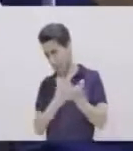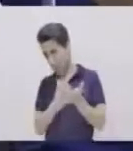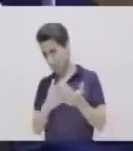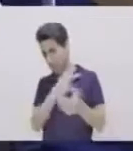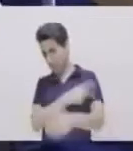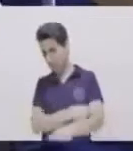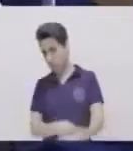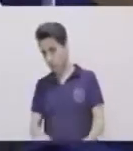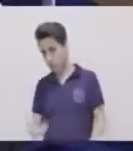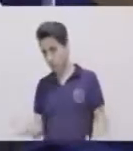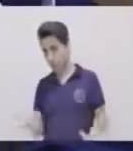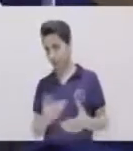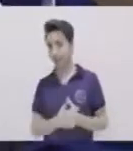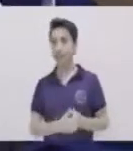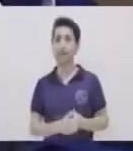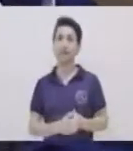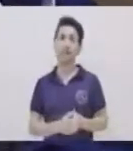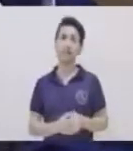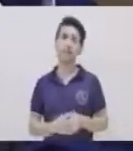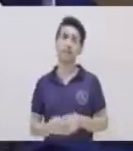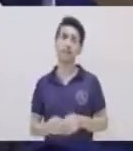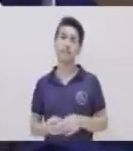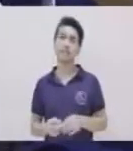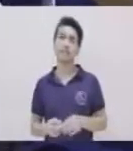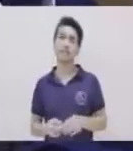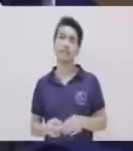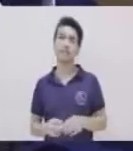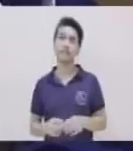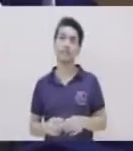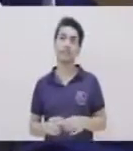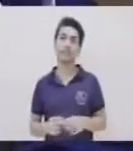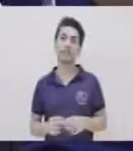A mí me dio pena por la tortuga.